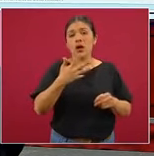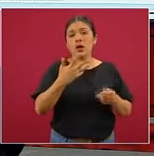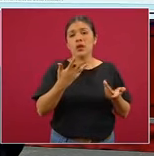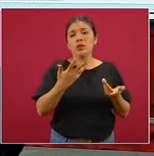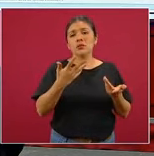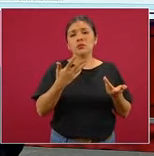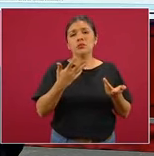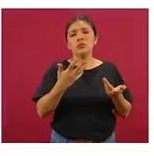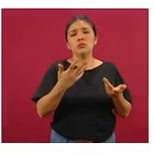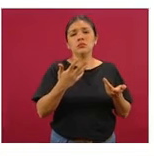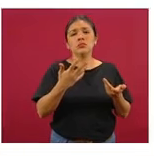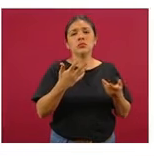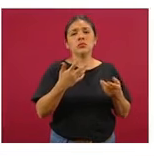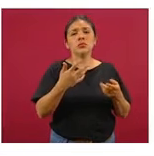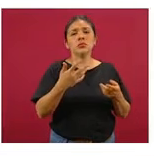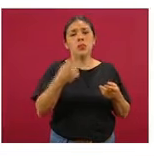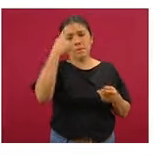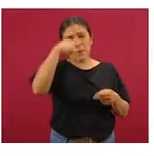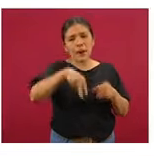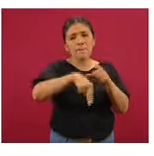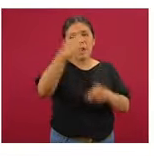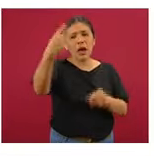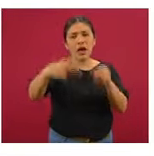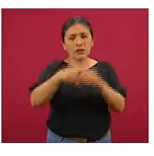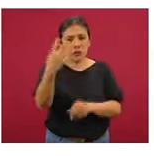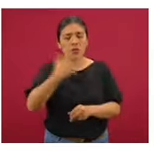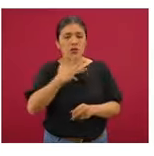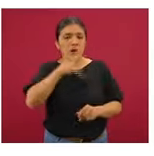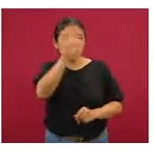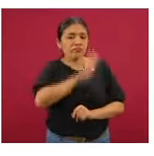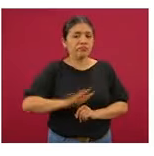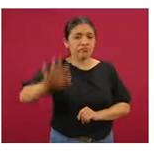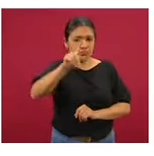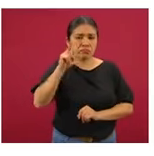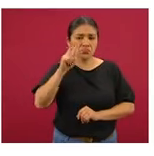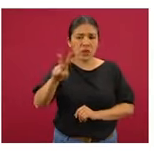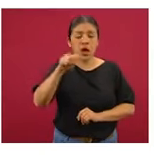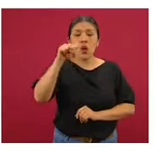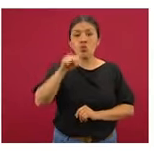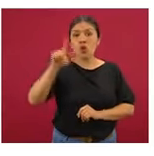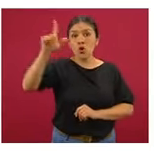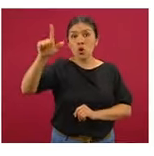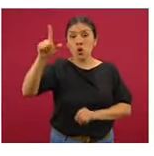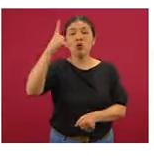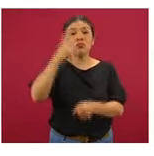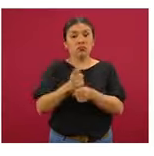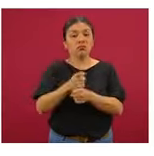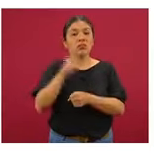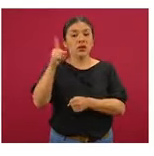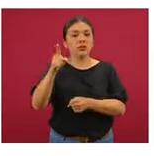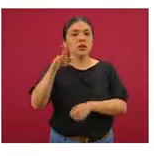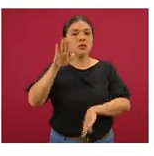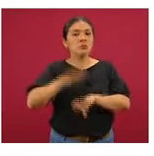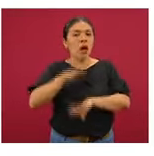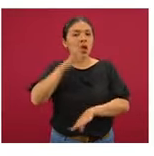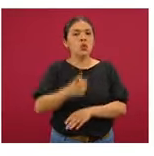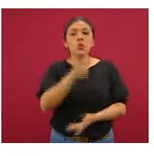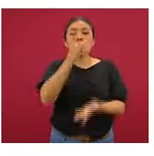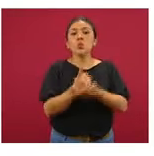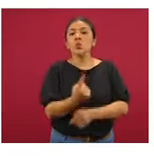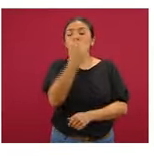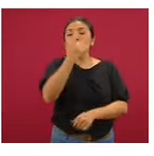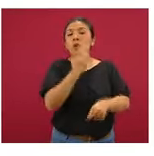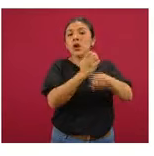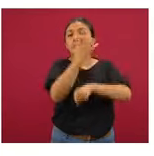IRAG general en toda la República. Ya veíamos que Nuevo León había estado, digamos, era el único estado que en su